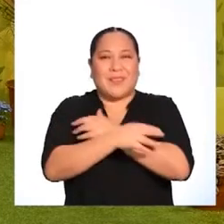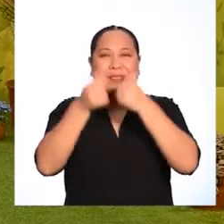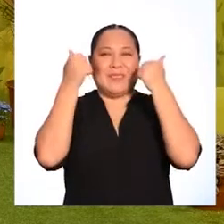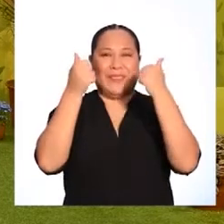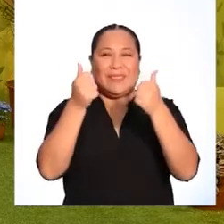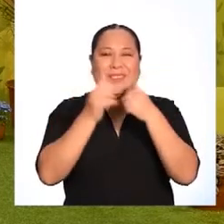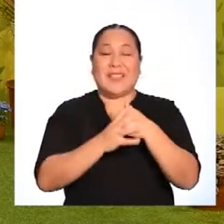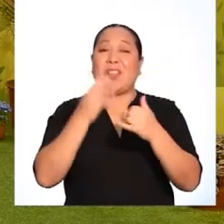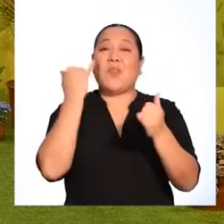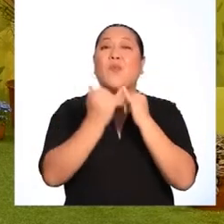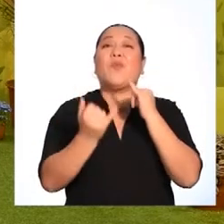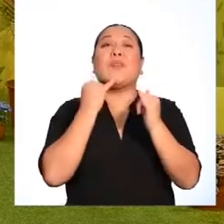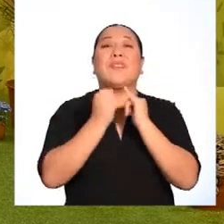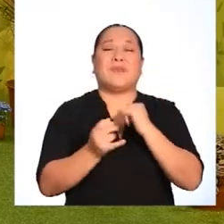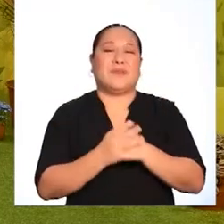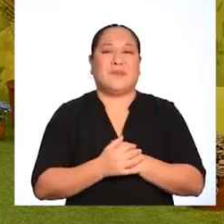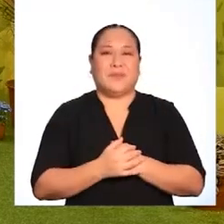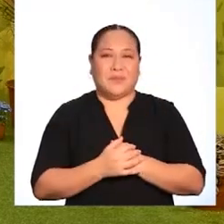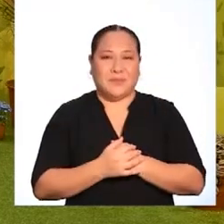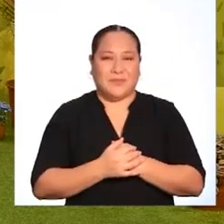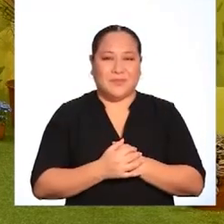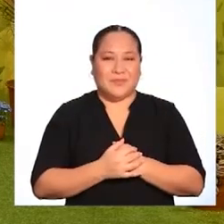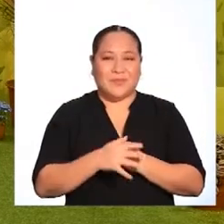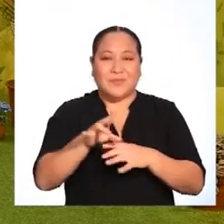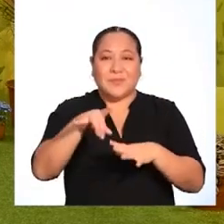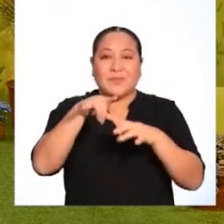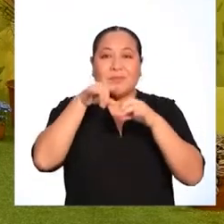eso es la última